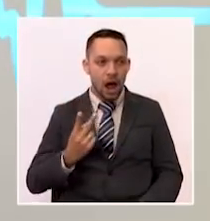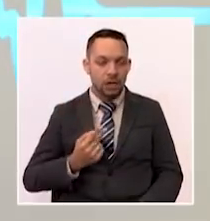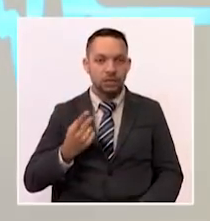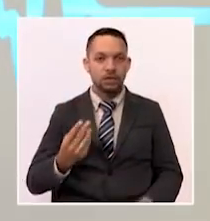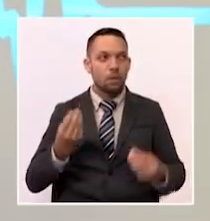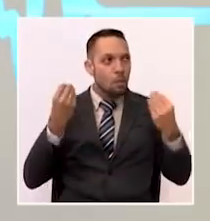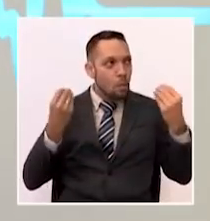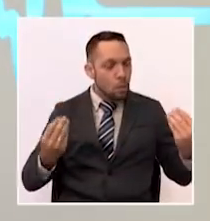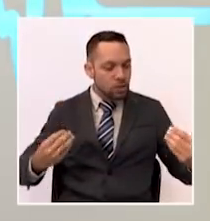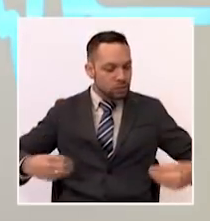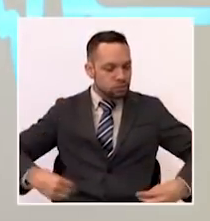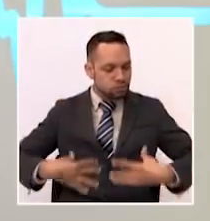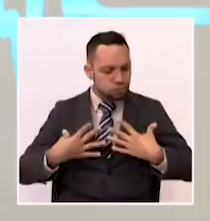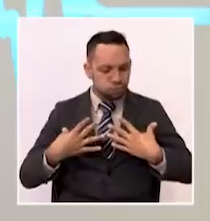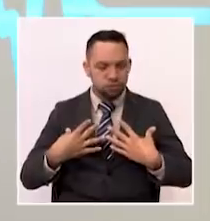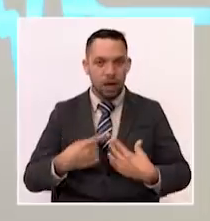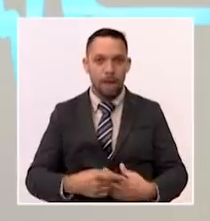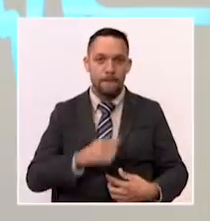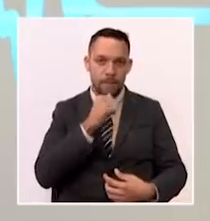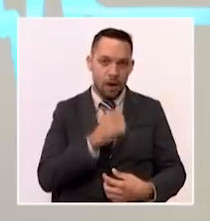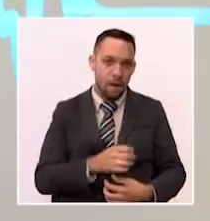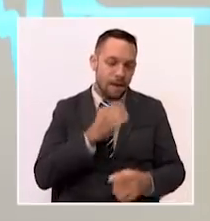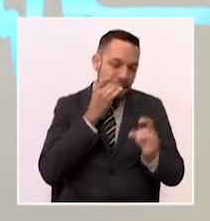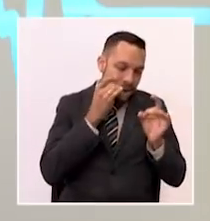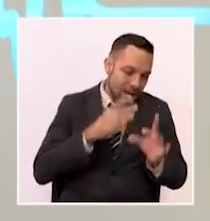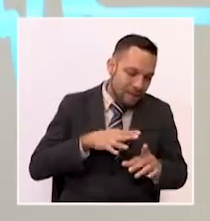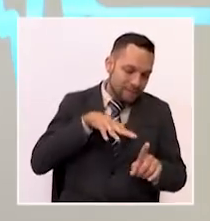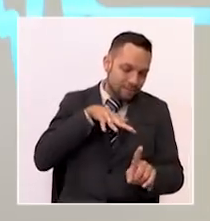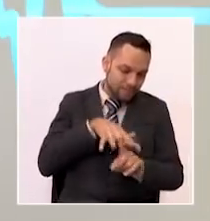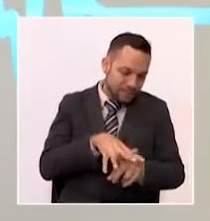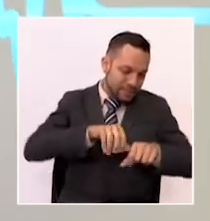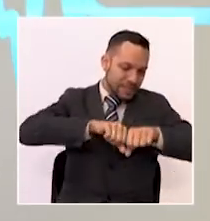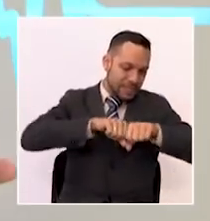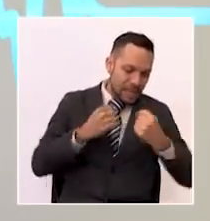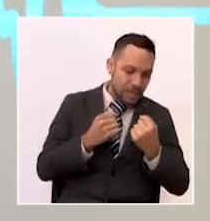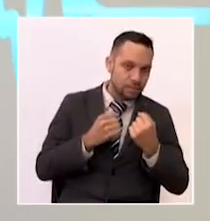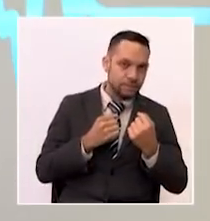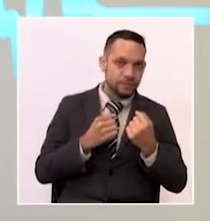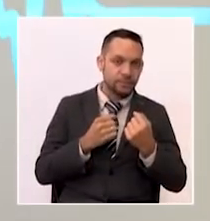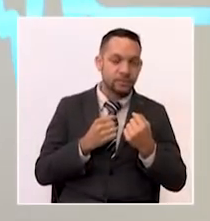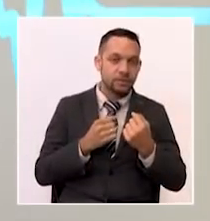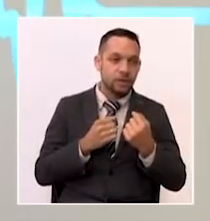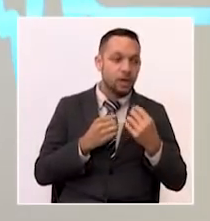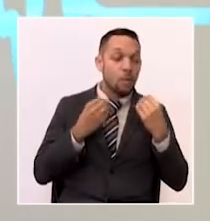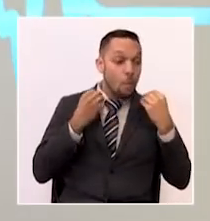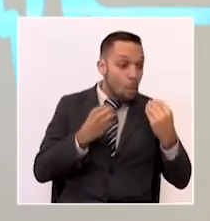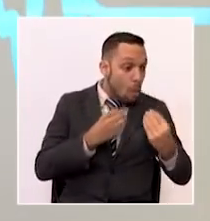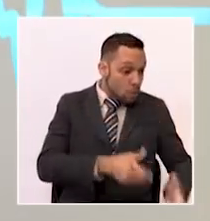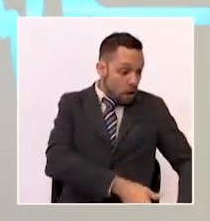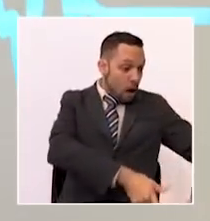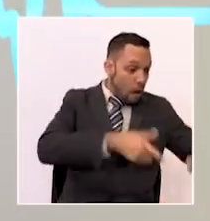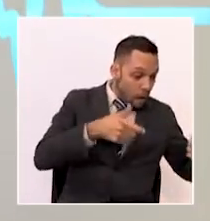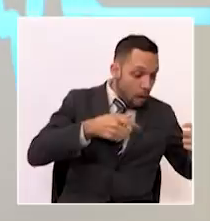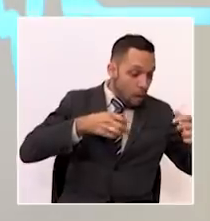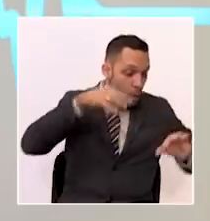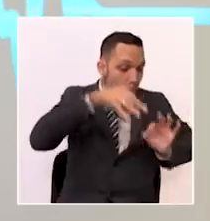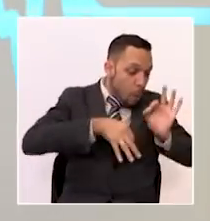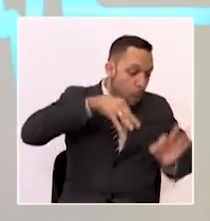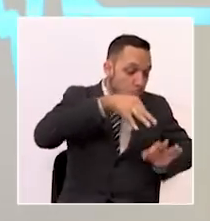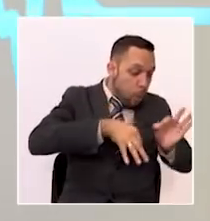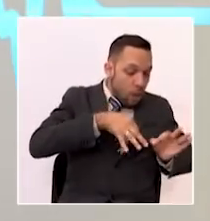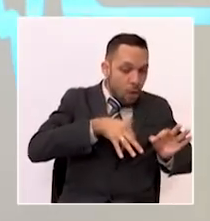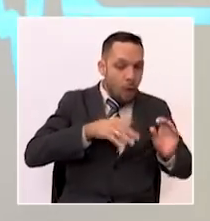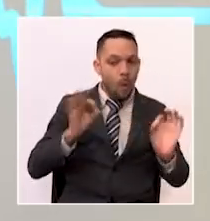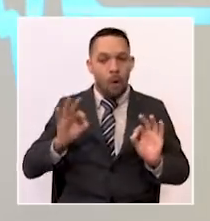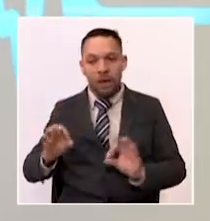que me están protegiendo y también me pueden causar daño. Entonces, no irnos a los dos extremos, que me dé infección o que prefiera yo tener